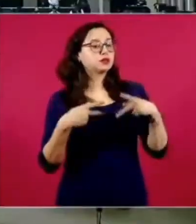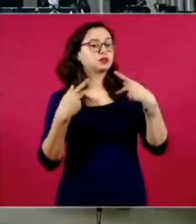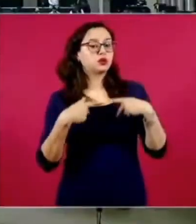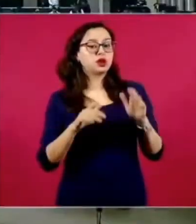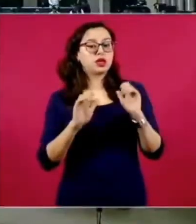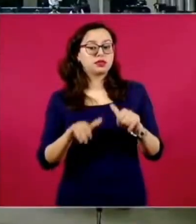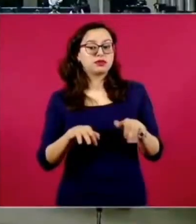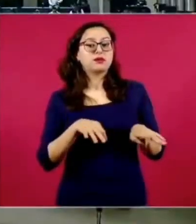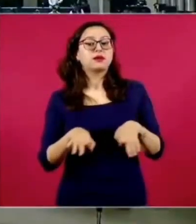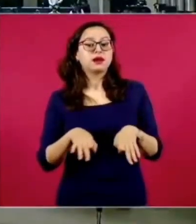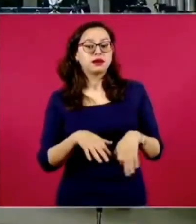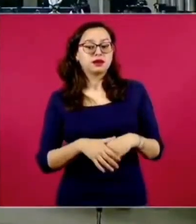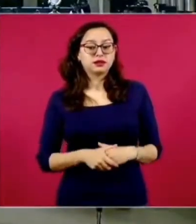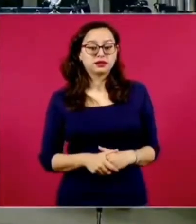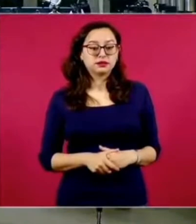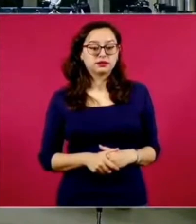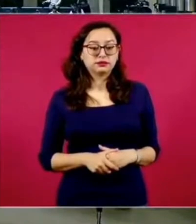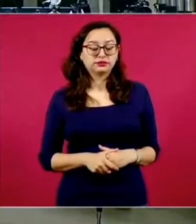trabajadores?